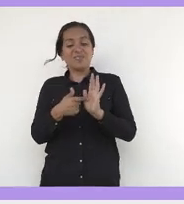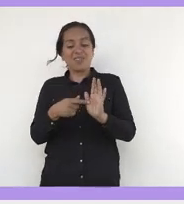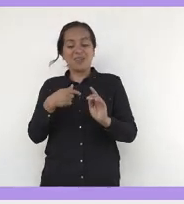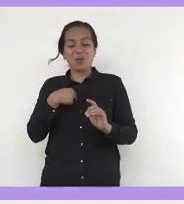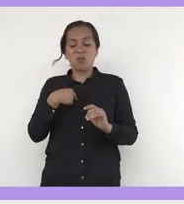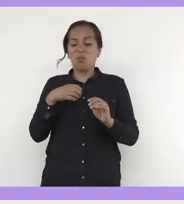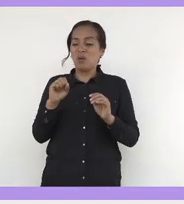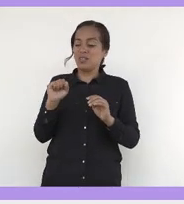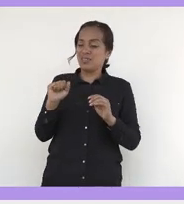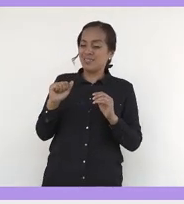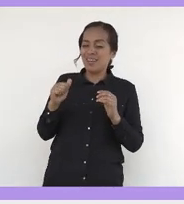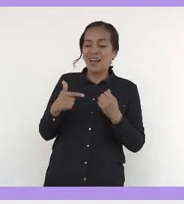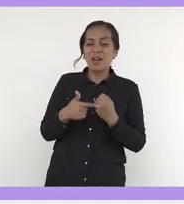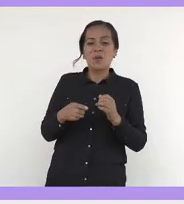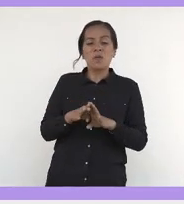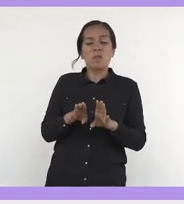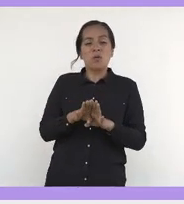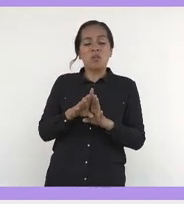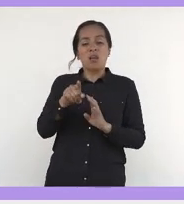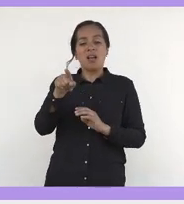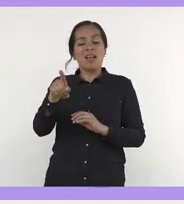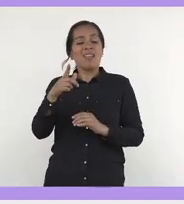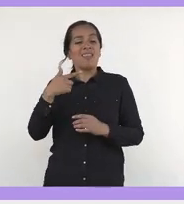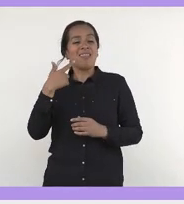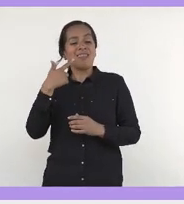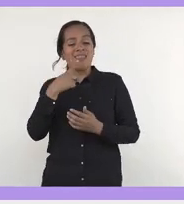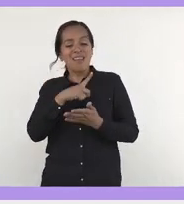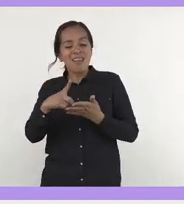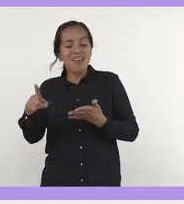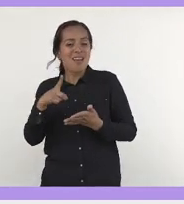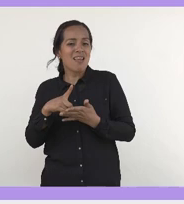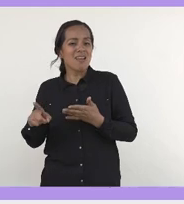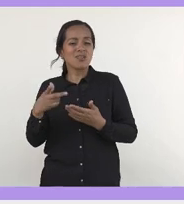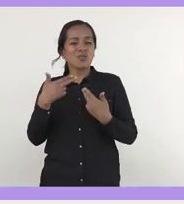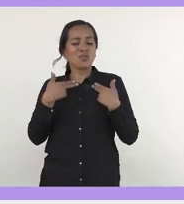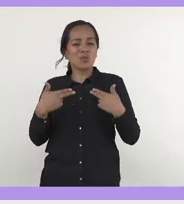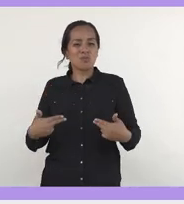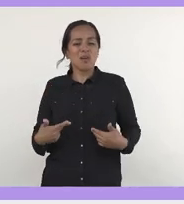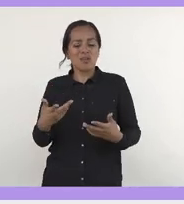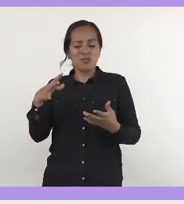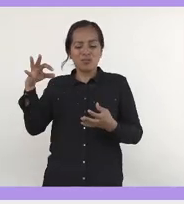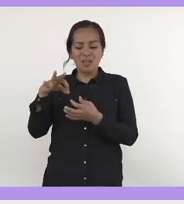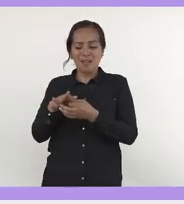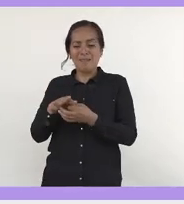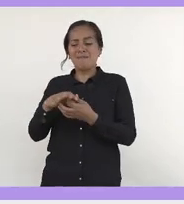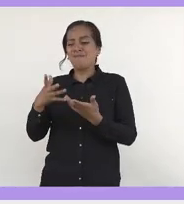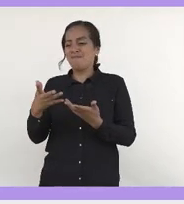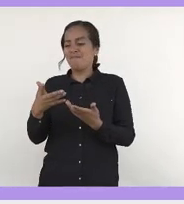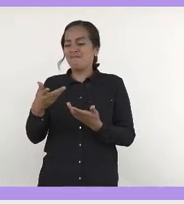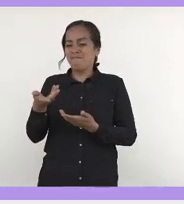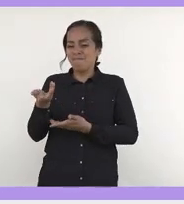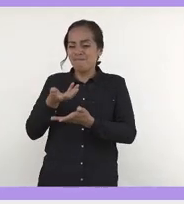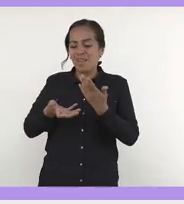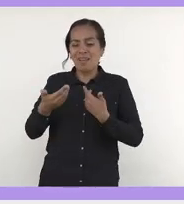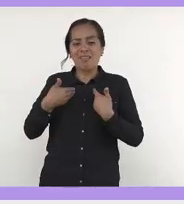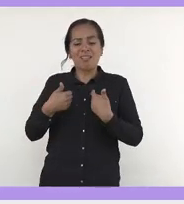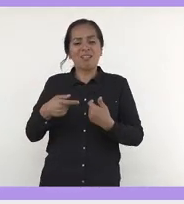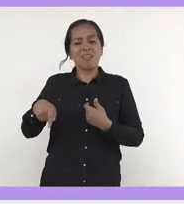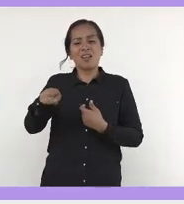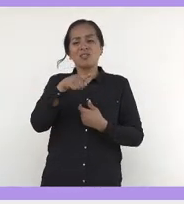meritocracia es una causa de derechos humanos de de empatía vil este de pronto